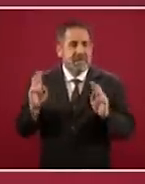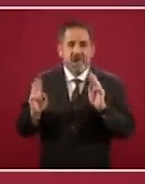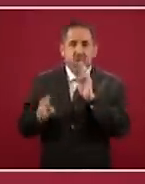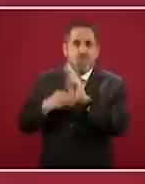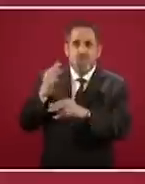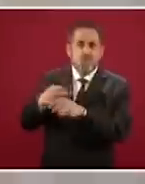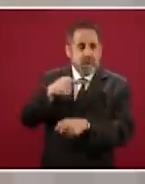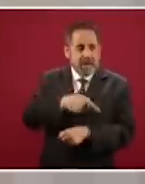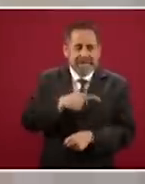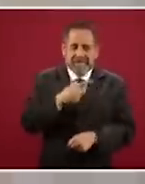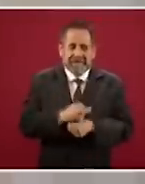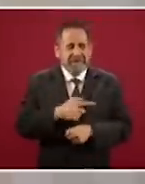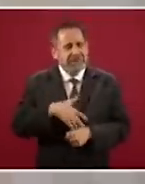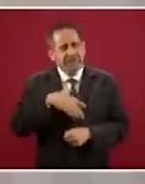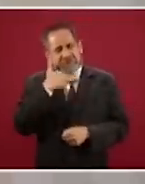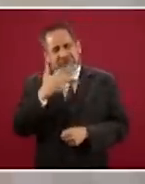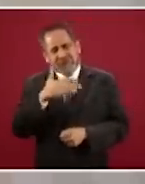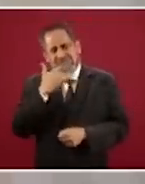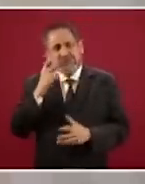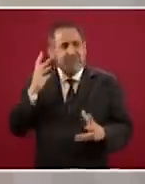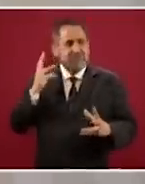mundo.